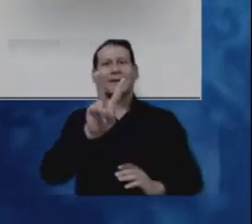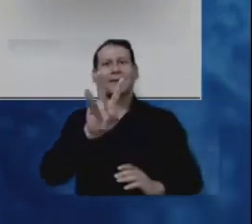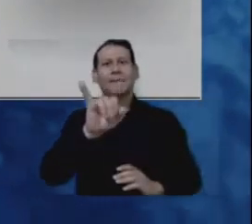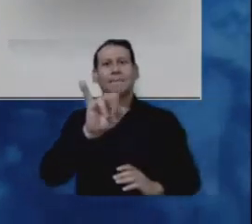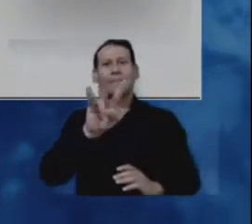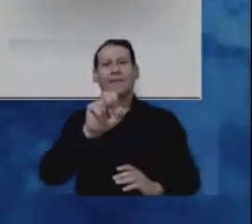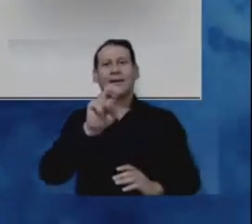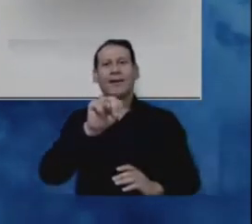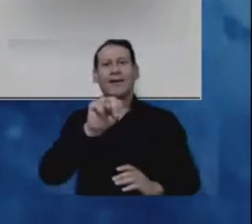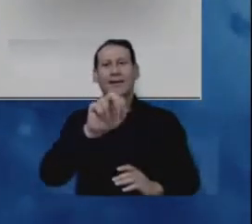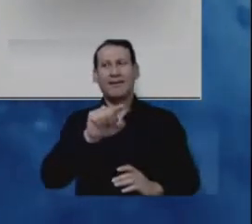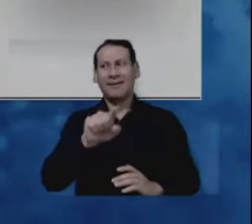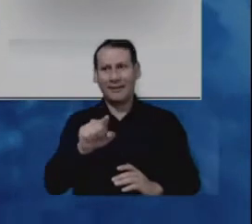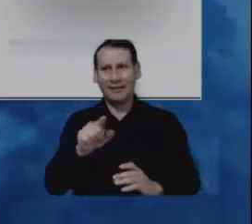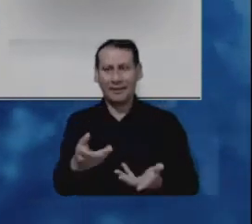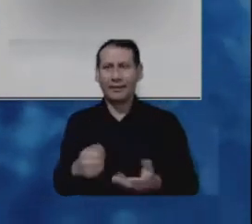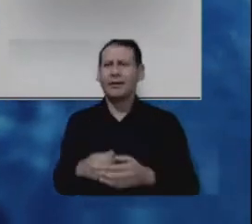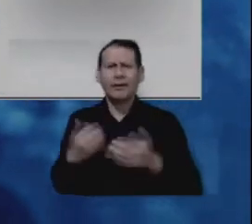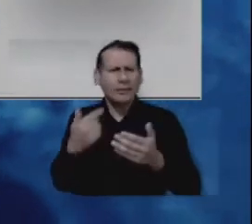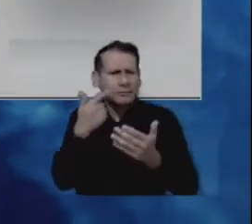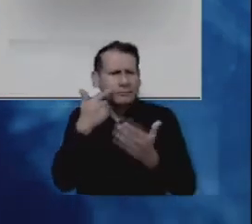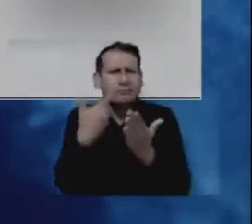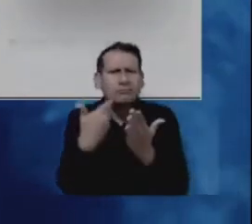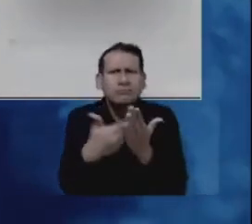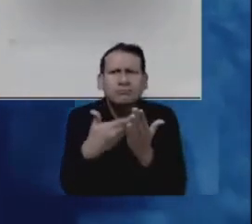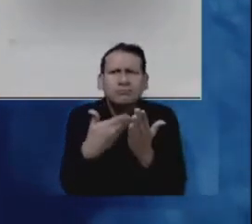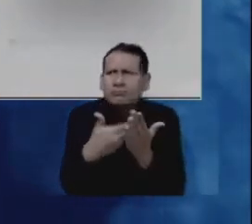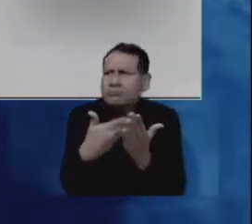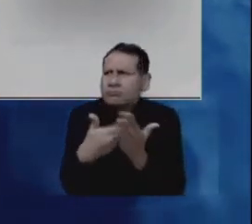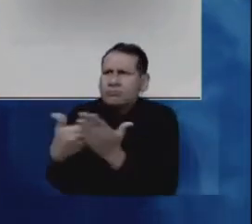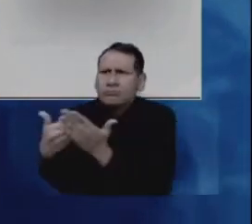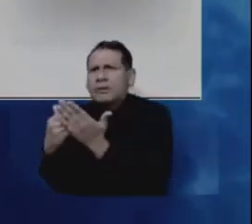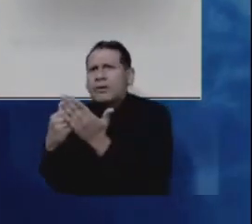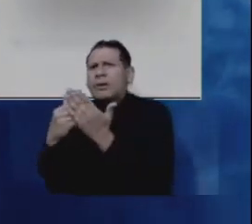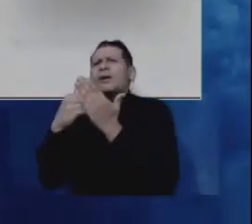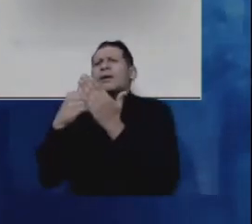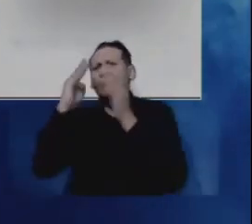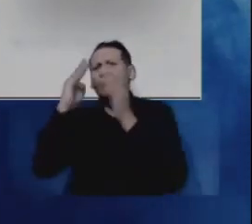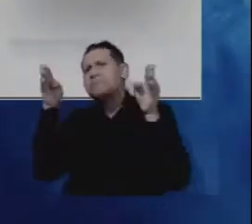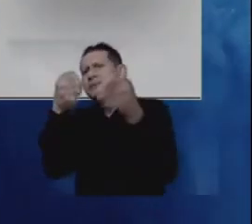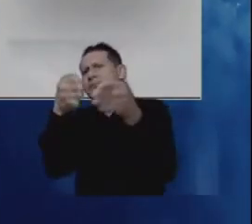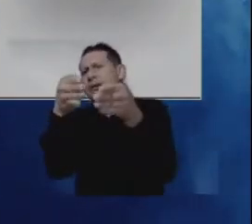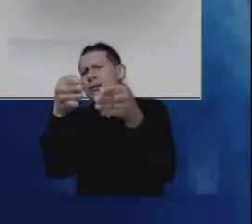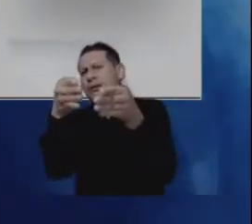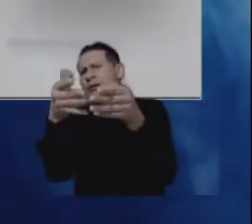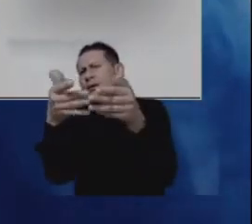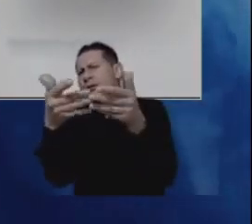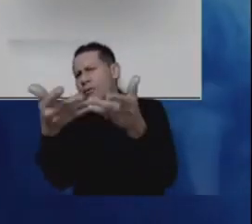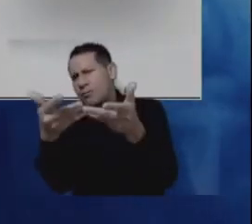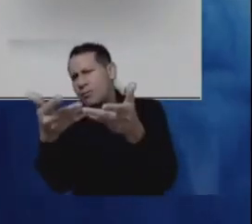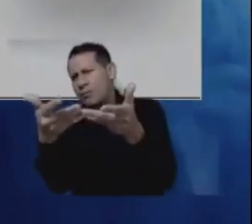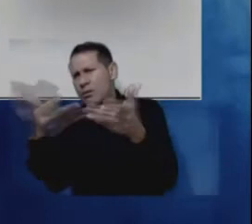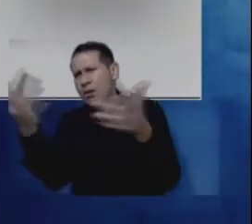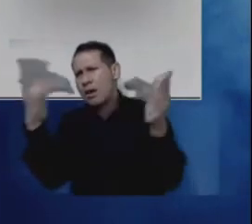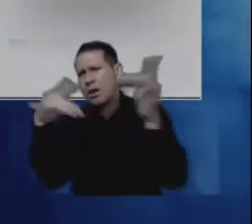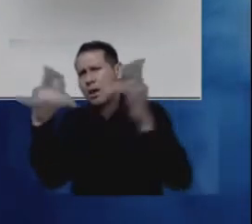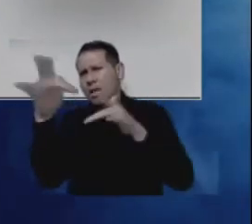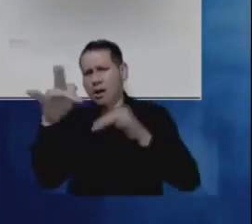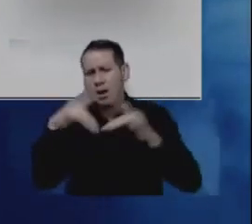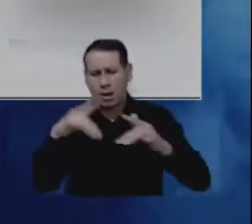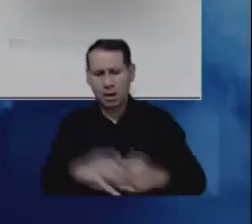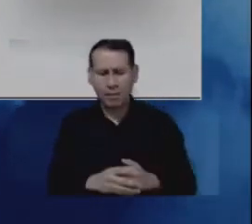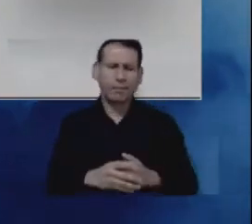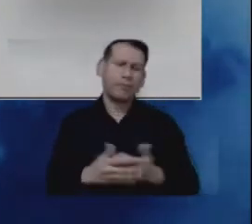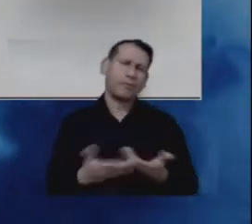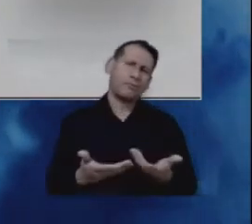este tema con evidencias y con perspectiva, ¿no? Y participaron algunas empresas proveedoras